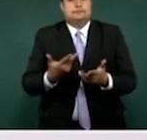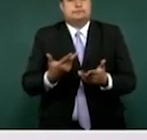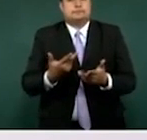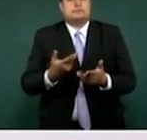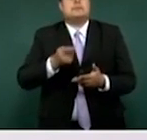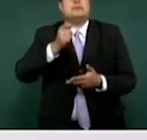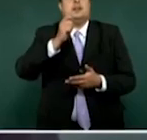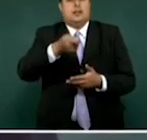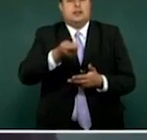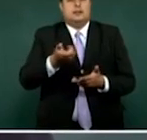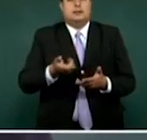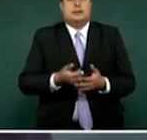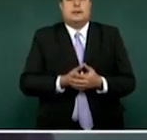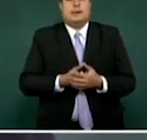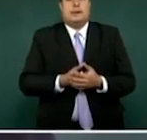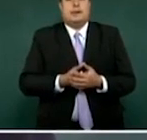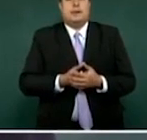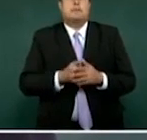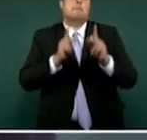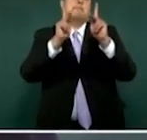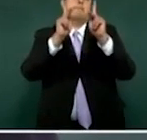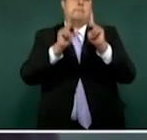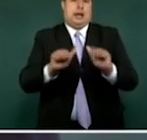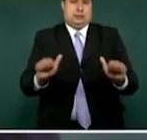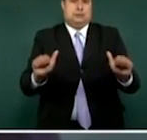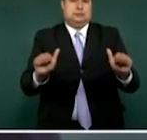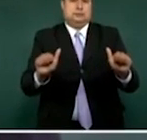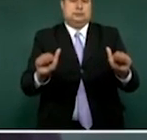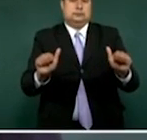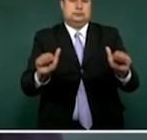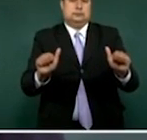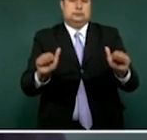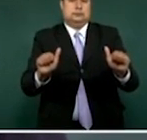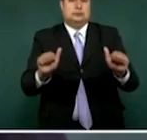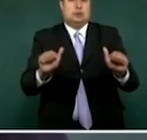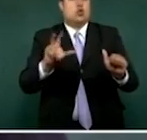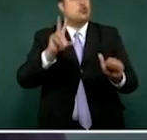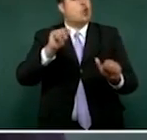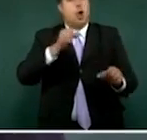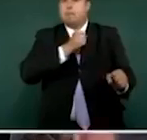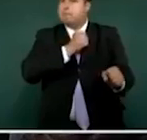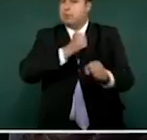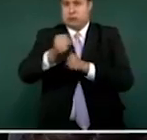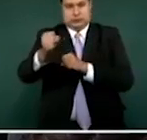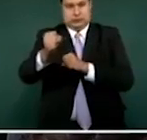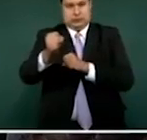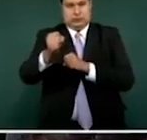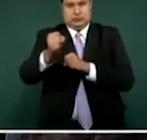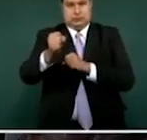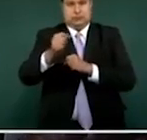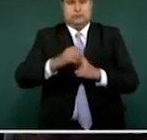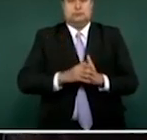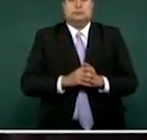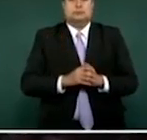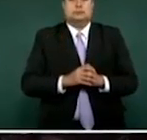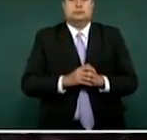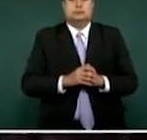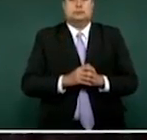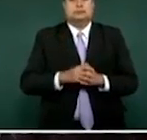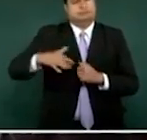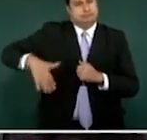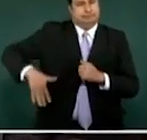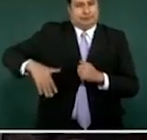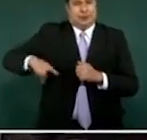es pacífico, es no a la violencia. Hace unos días